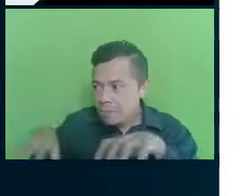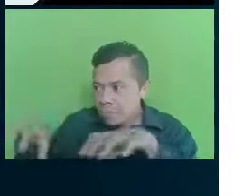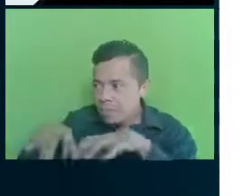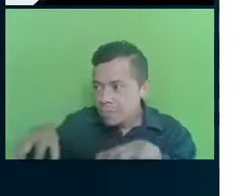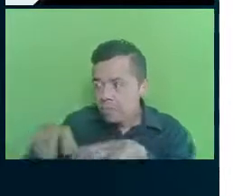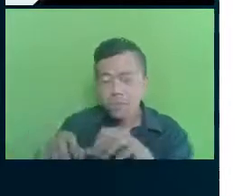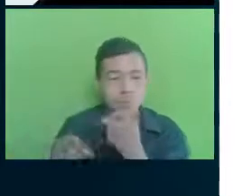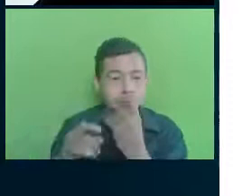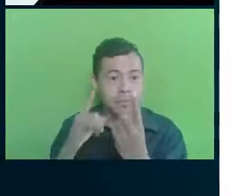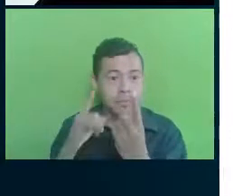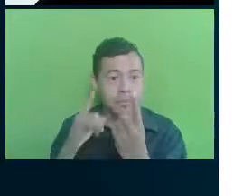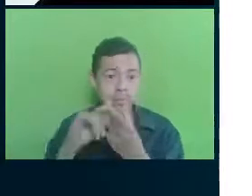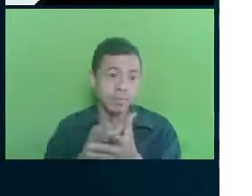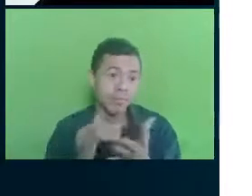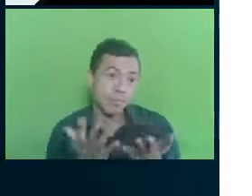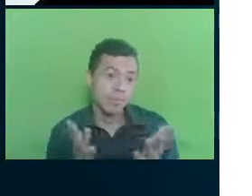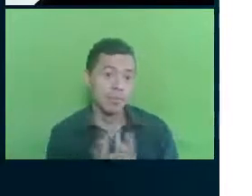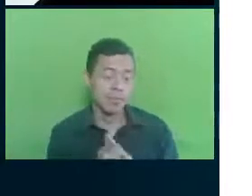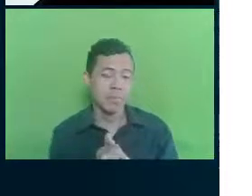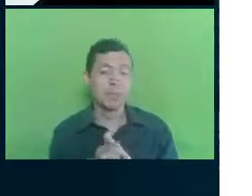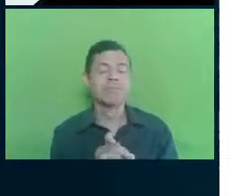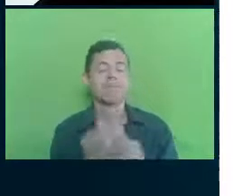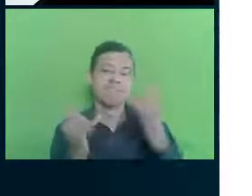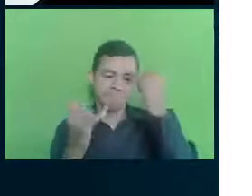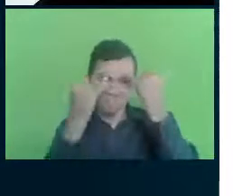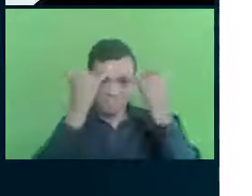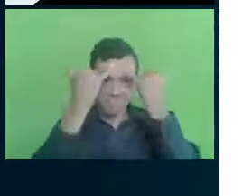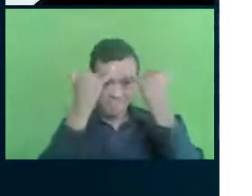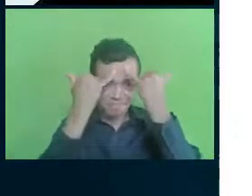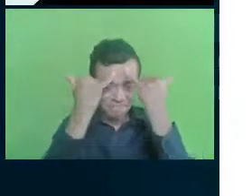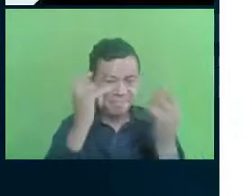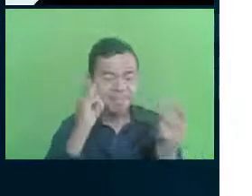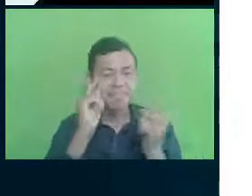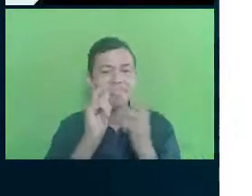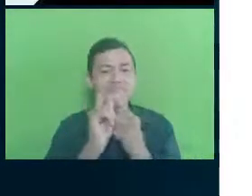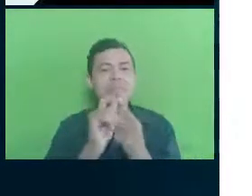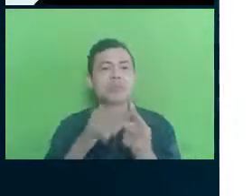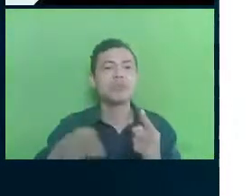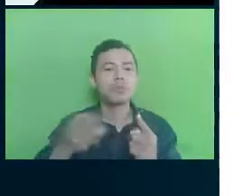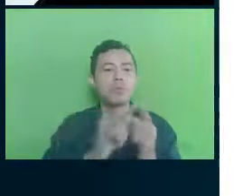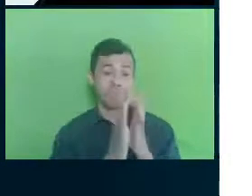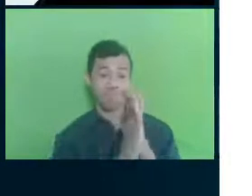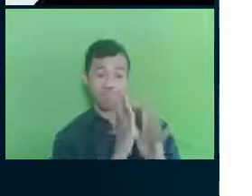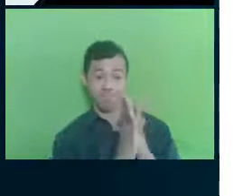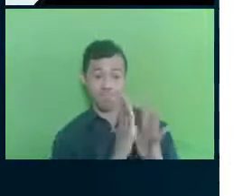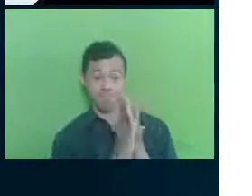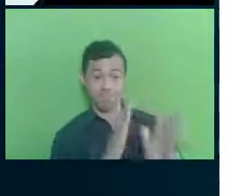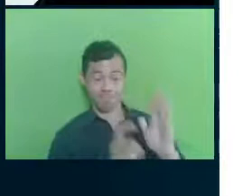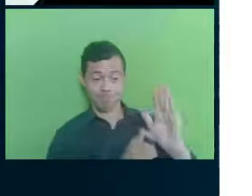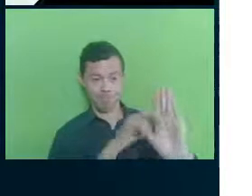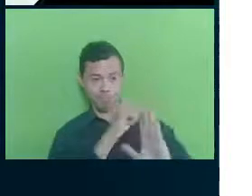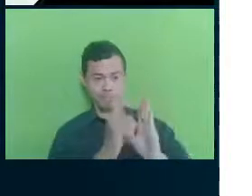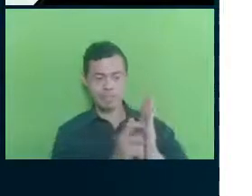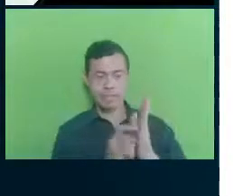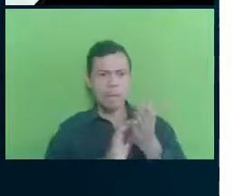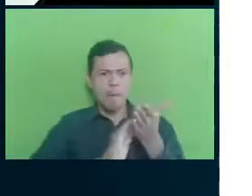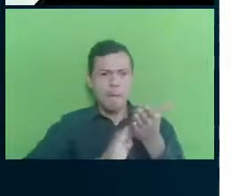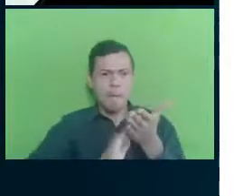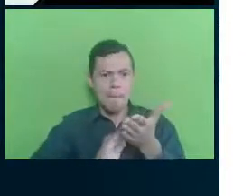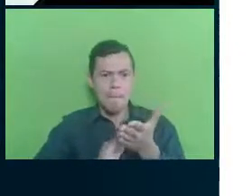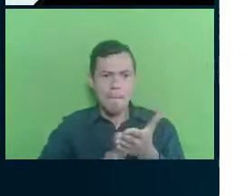acciones que la coalición podía tomar. Entonces, la idea aquí en este punto era poder tomar el mensaje encriptado, desencriptarlo y de